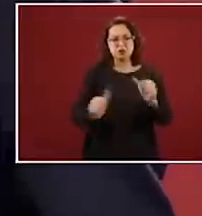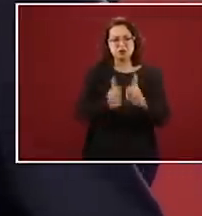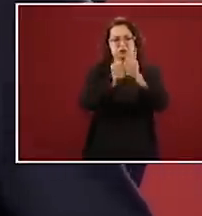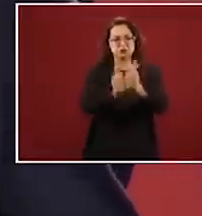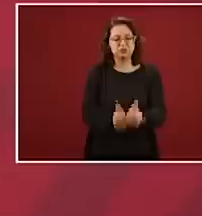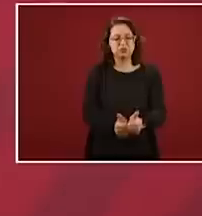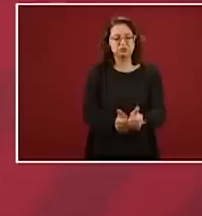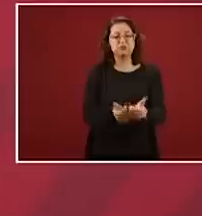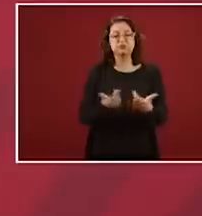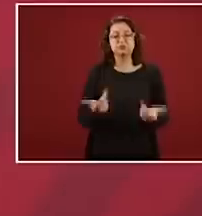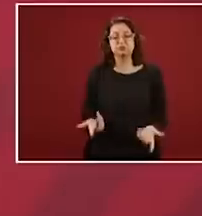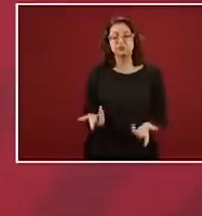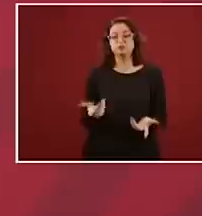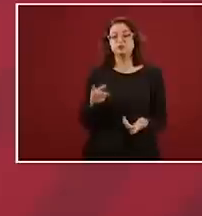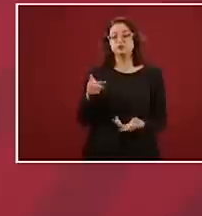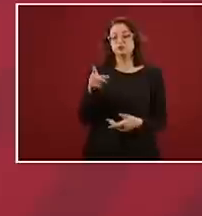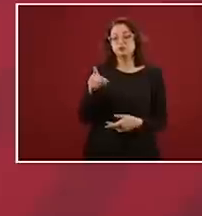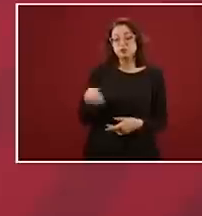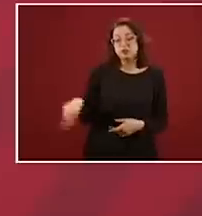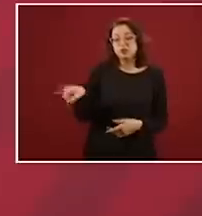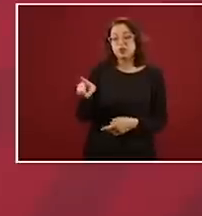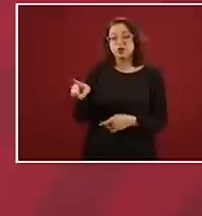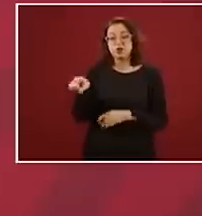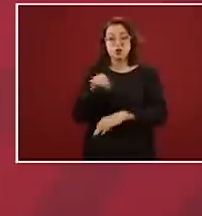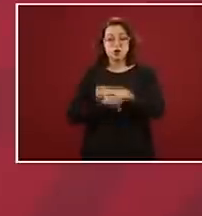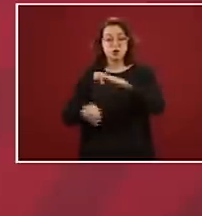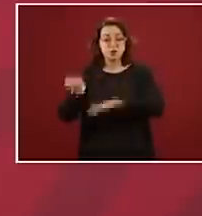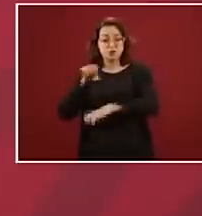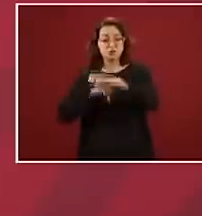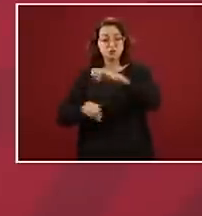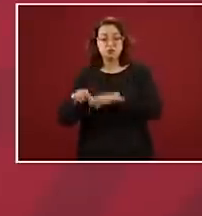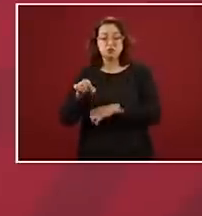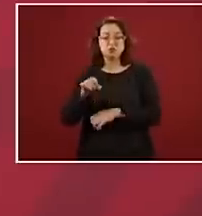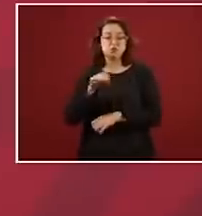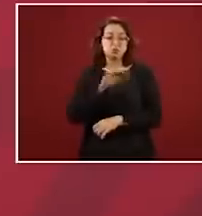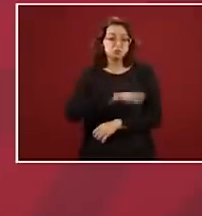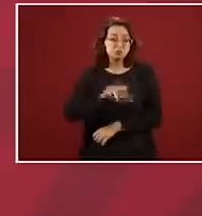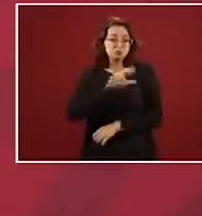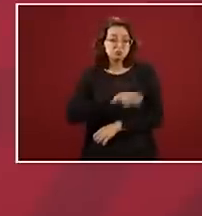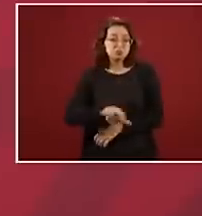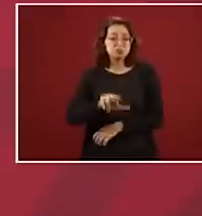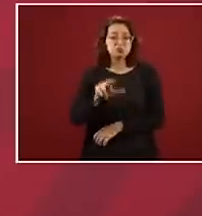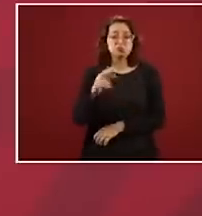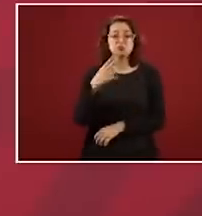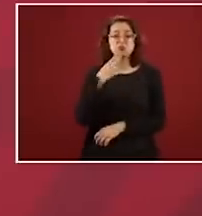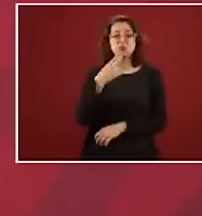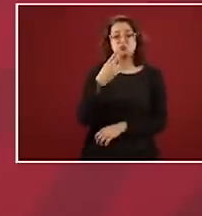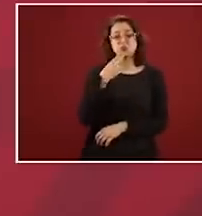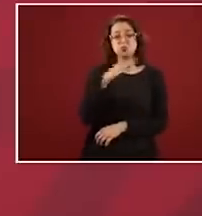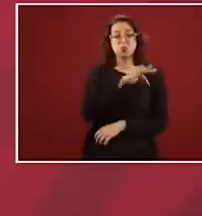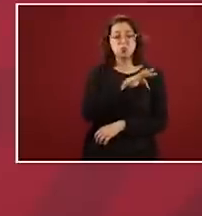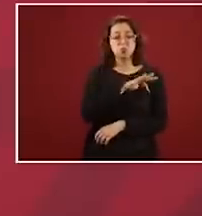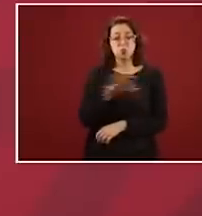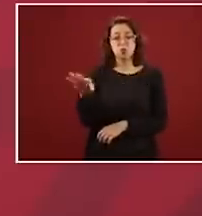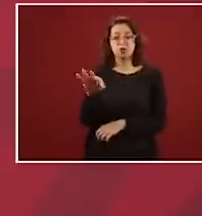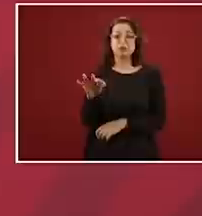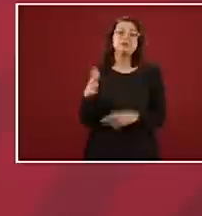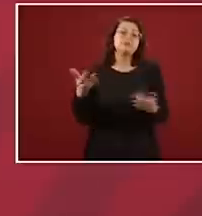Ellos le podrían dar un uso adecuado y nos